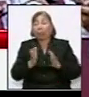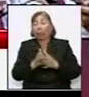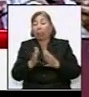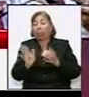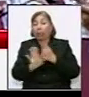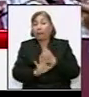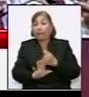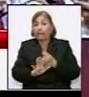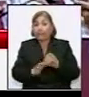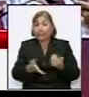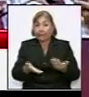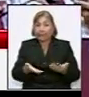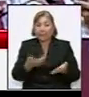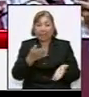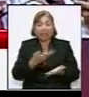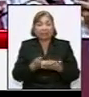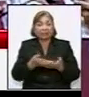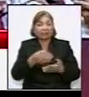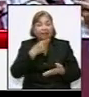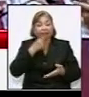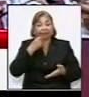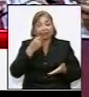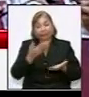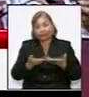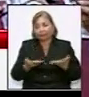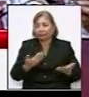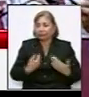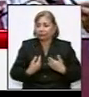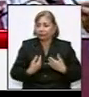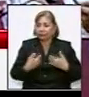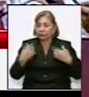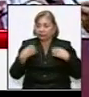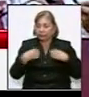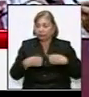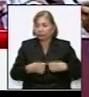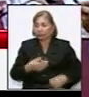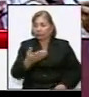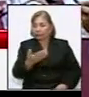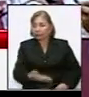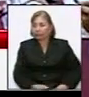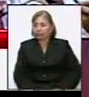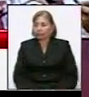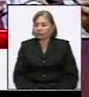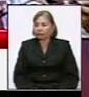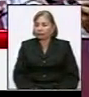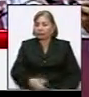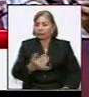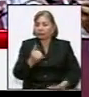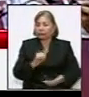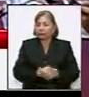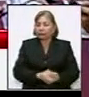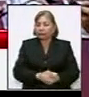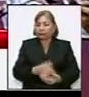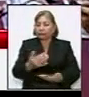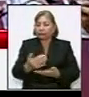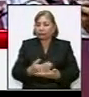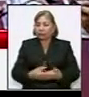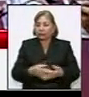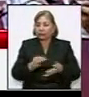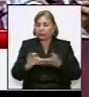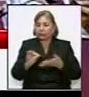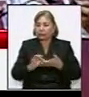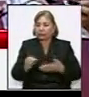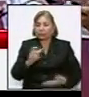a este a esta reserva a otra confidencialidad que debe haber entre el abogado y el patrón denominado